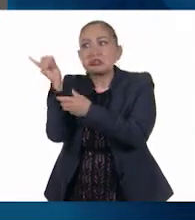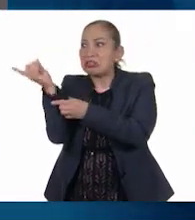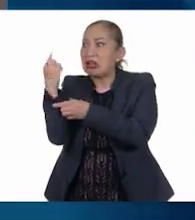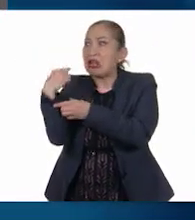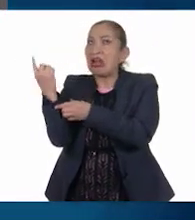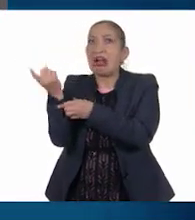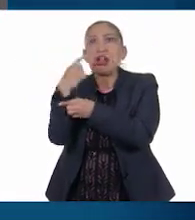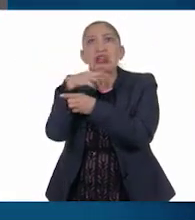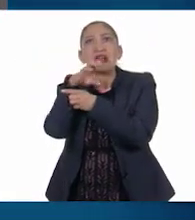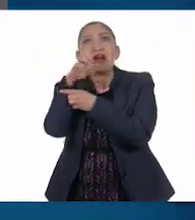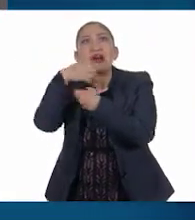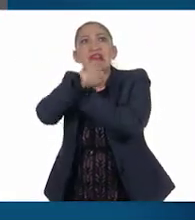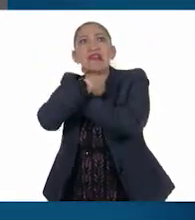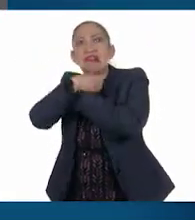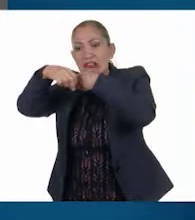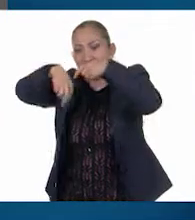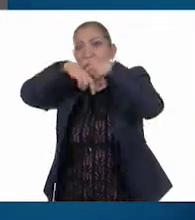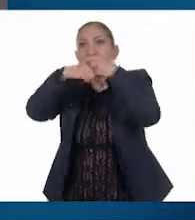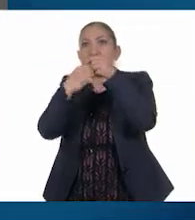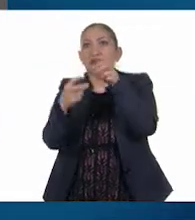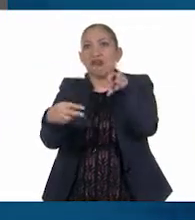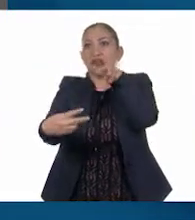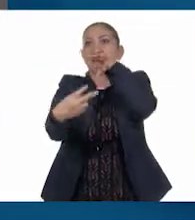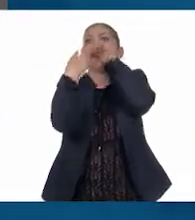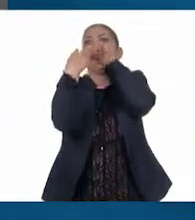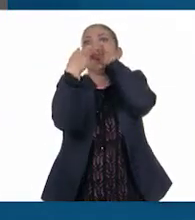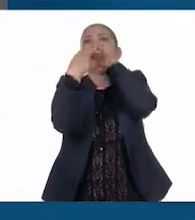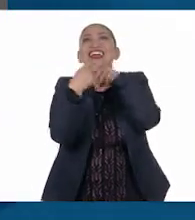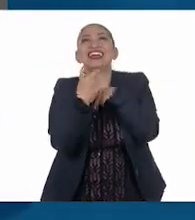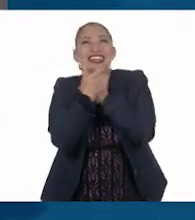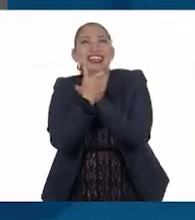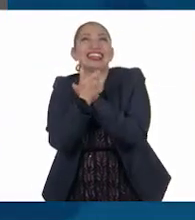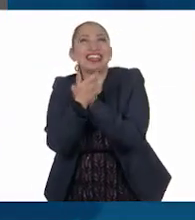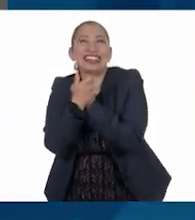dragón y que lo tenía aquí frente a frente, le dijo,